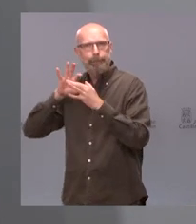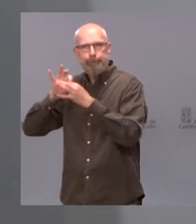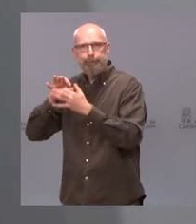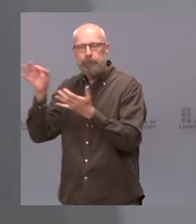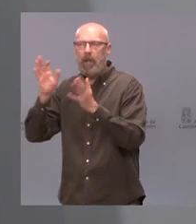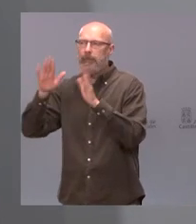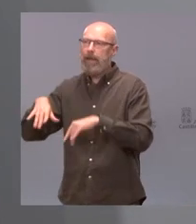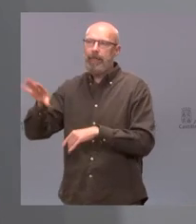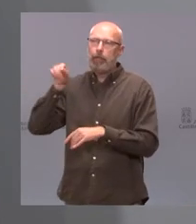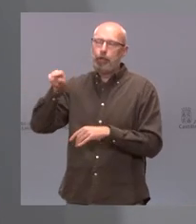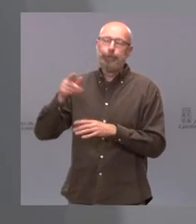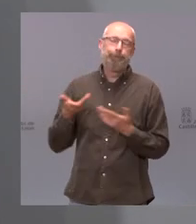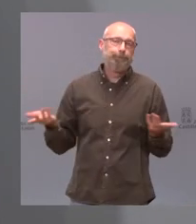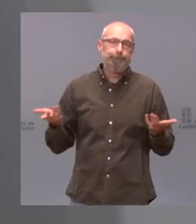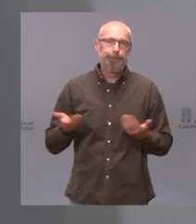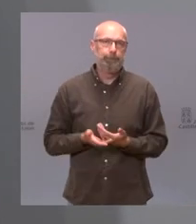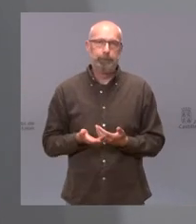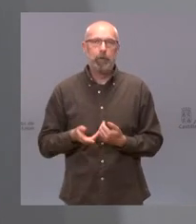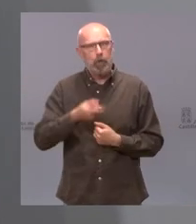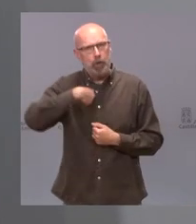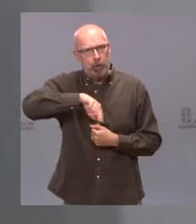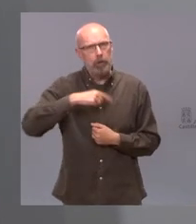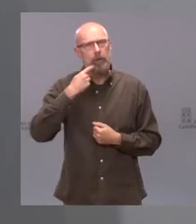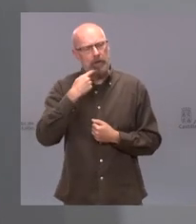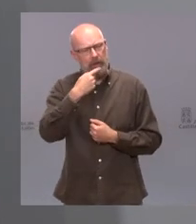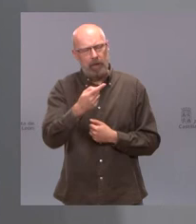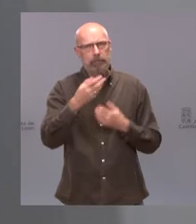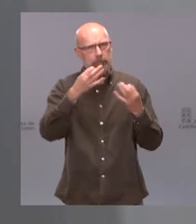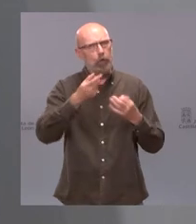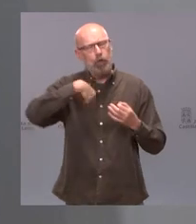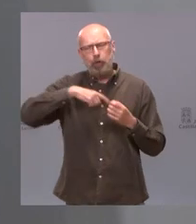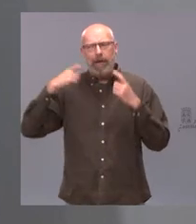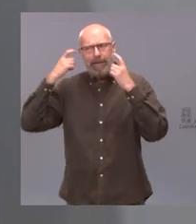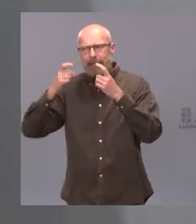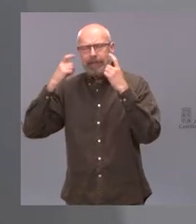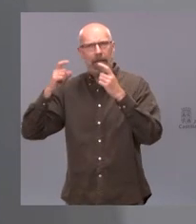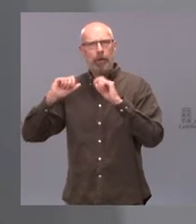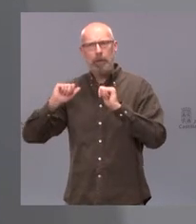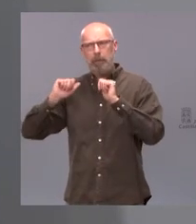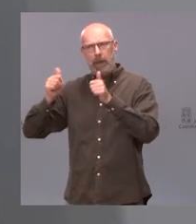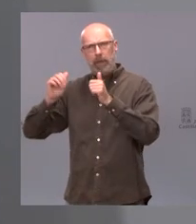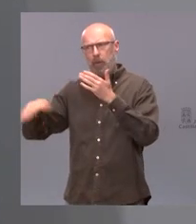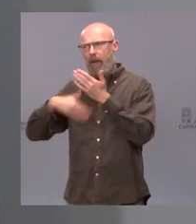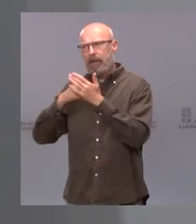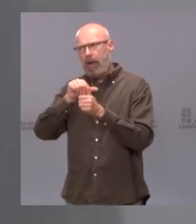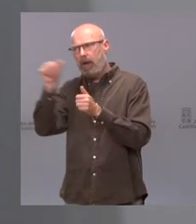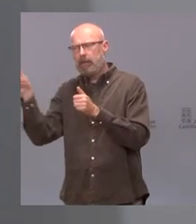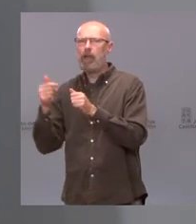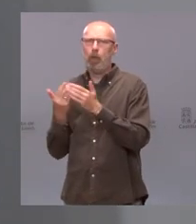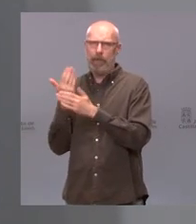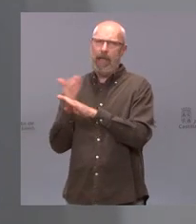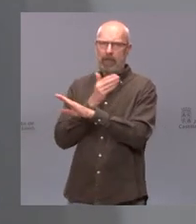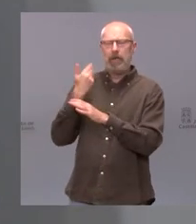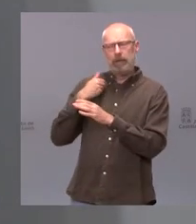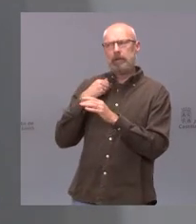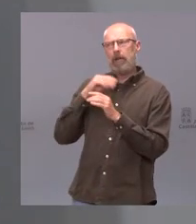dio. Pero nosotros le aseguro que estuvimos intentando desde primera hora de la mañana y desde el día anterior que la